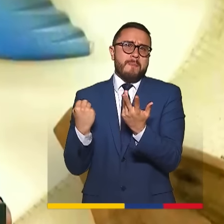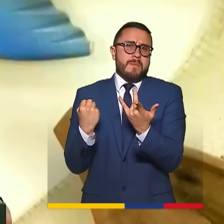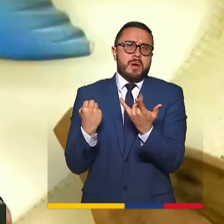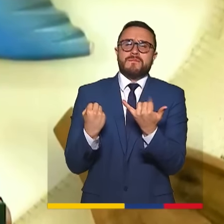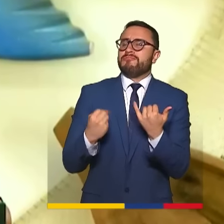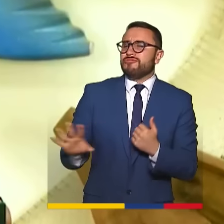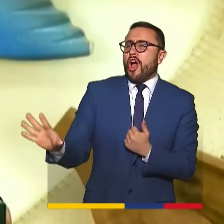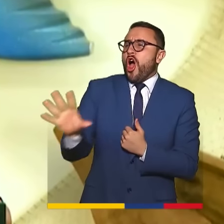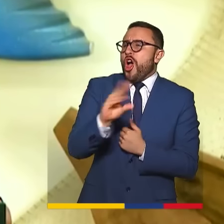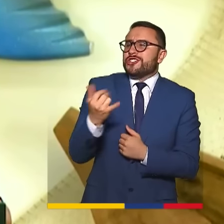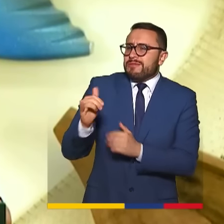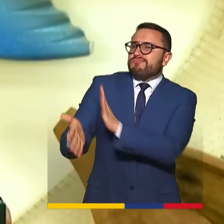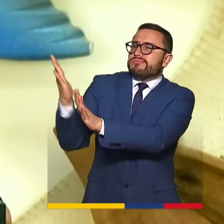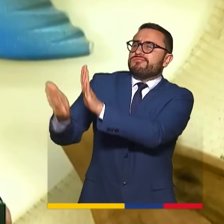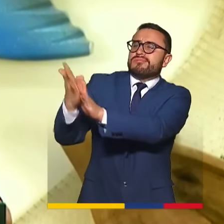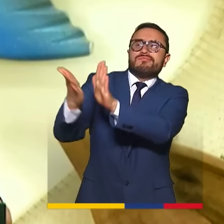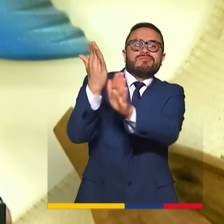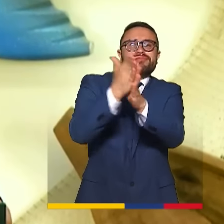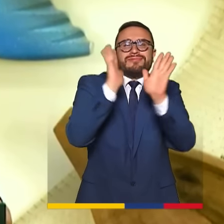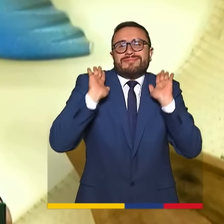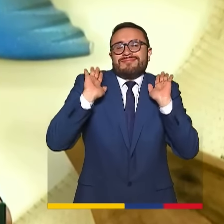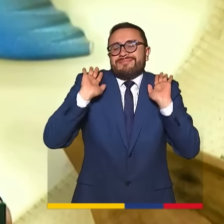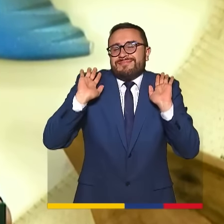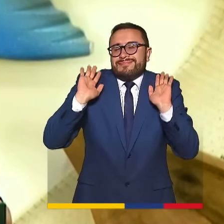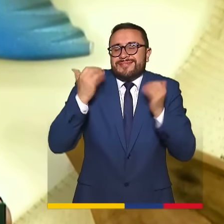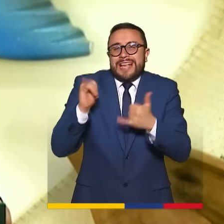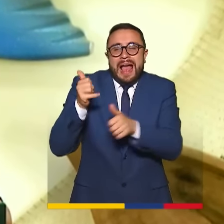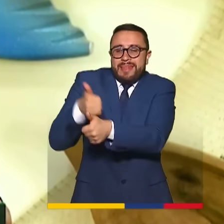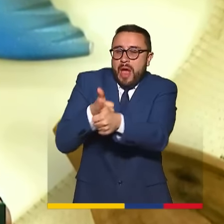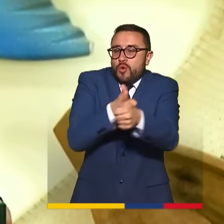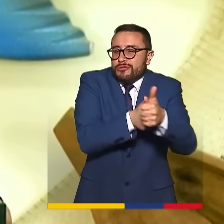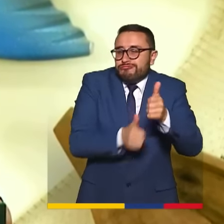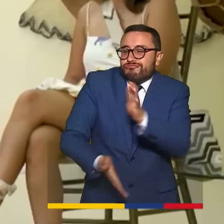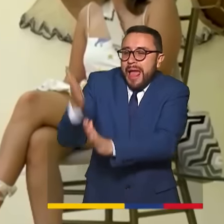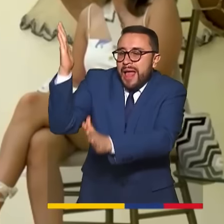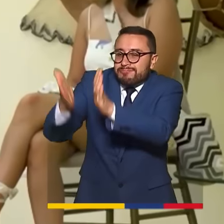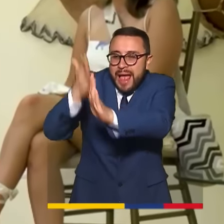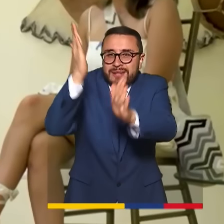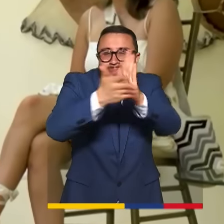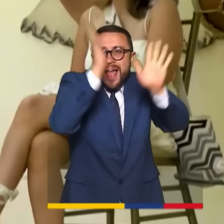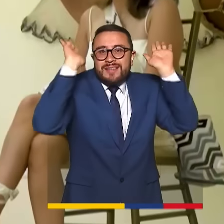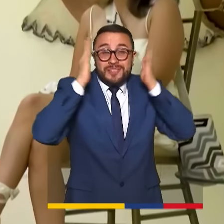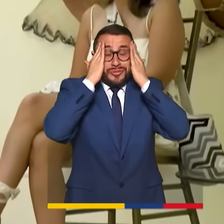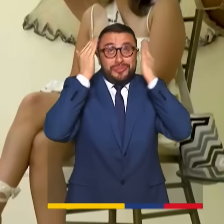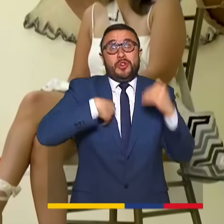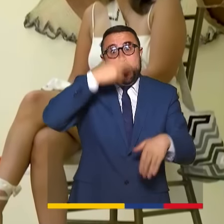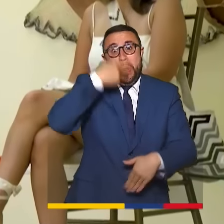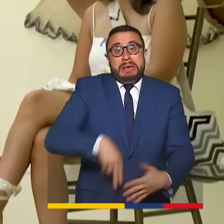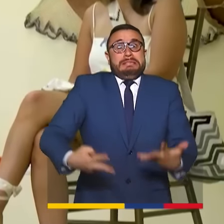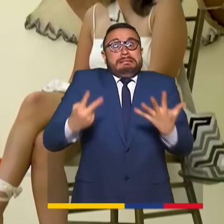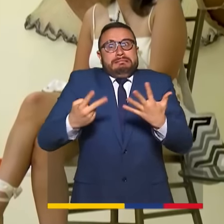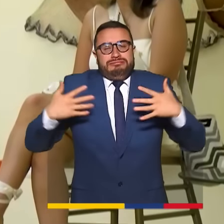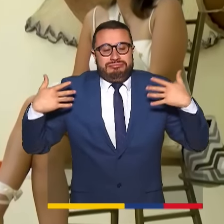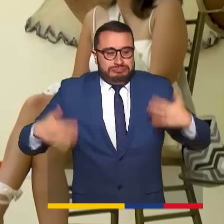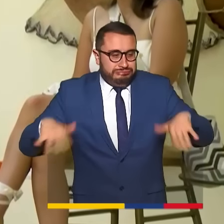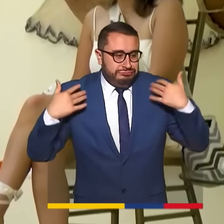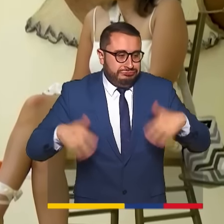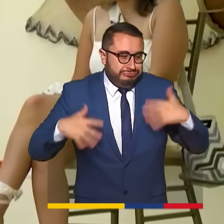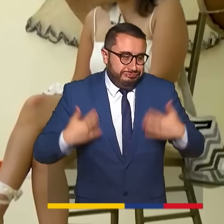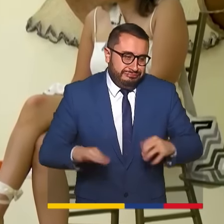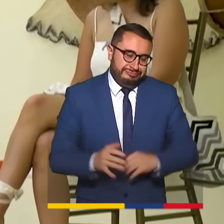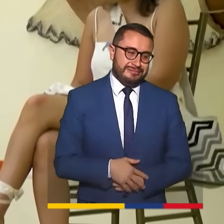uno tras otro, partiendo. Muchos tuve La vida